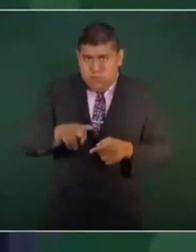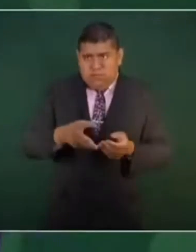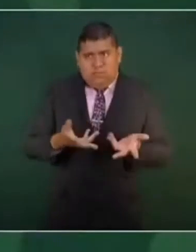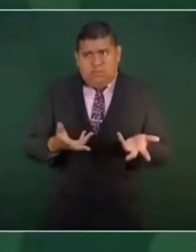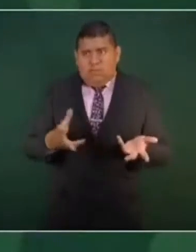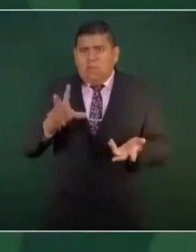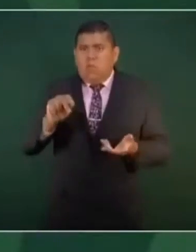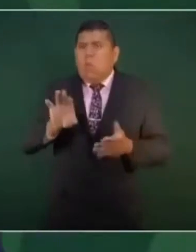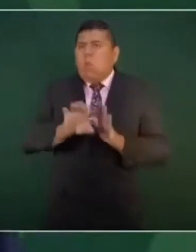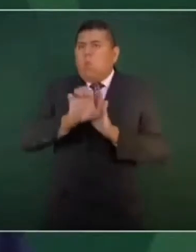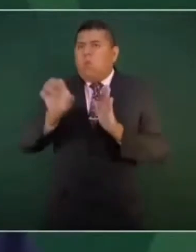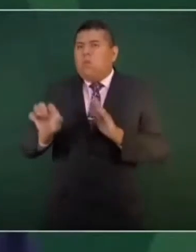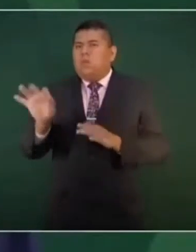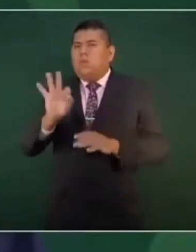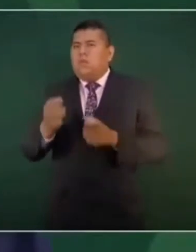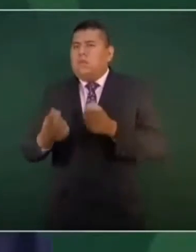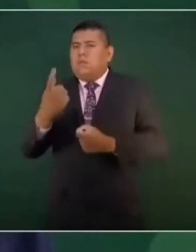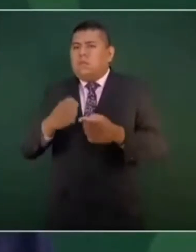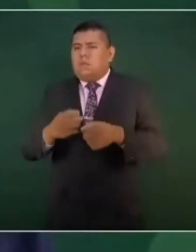incluso torturar